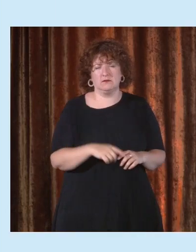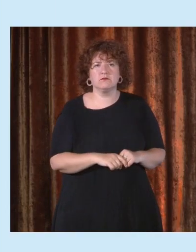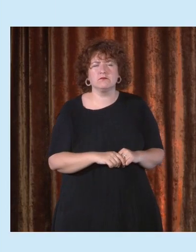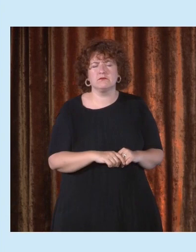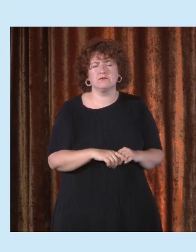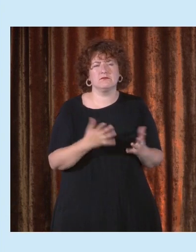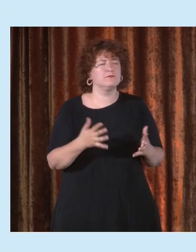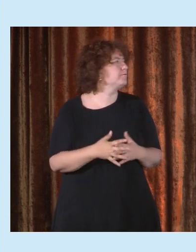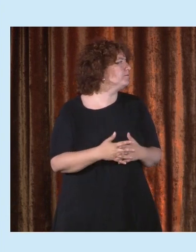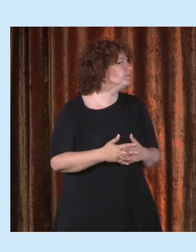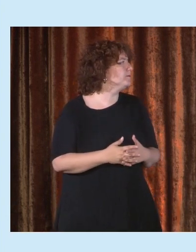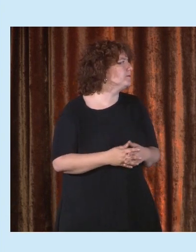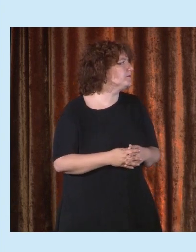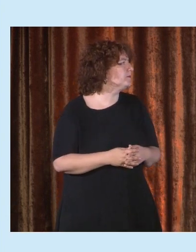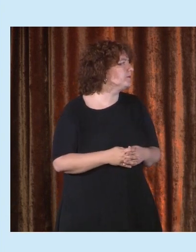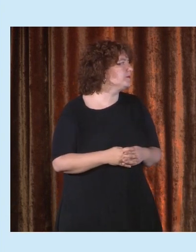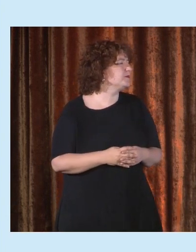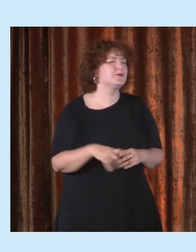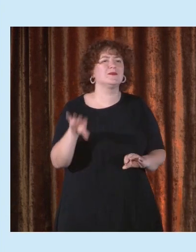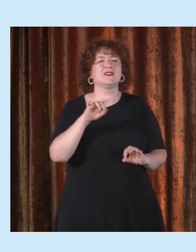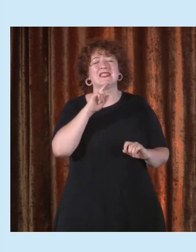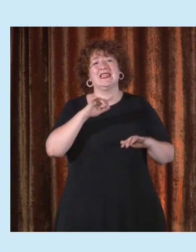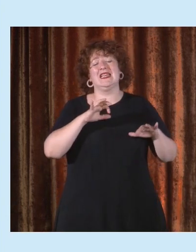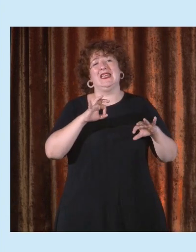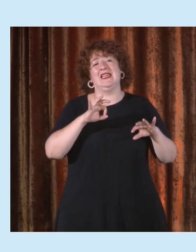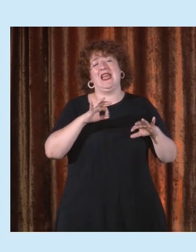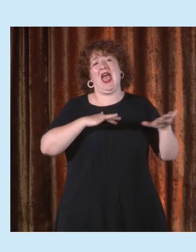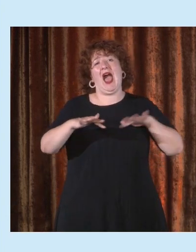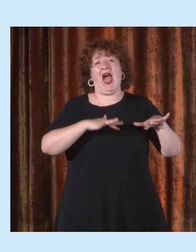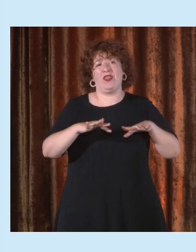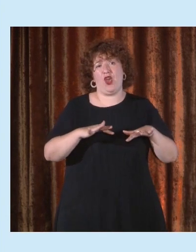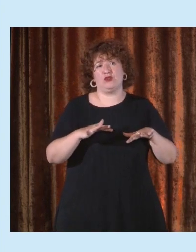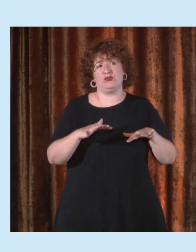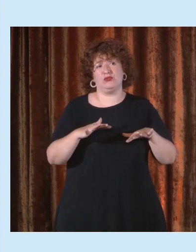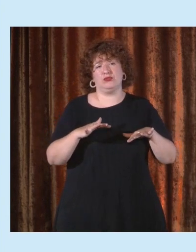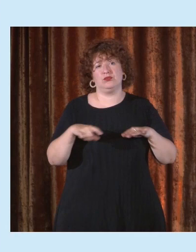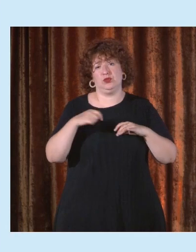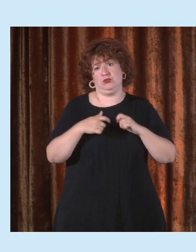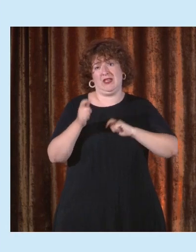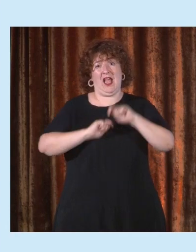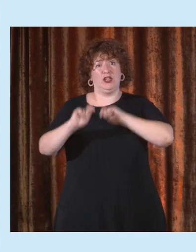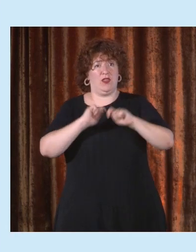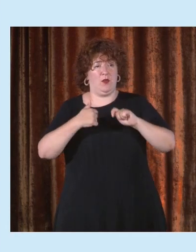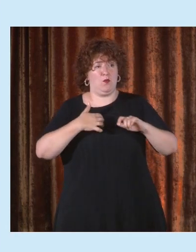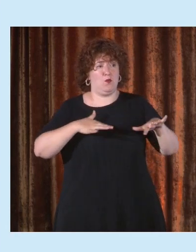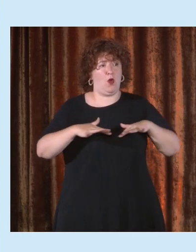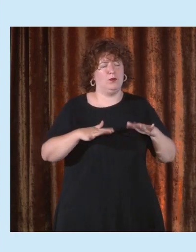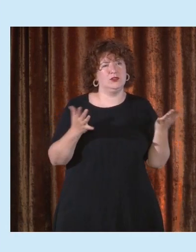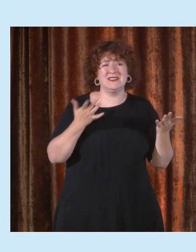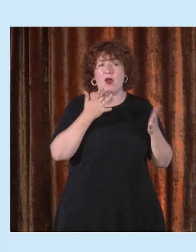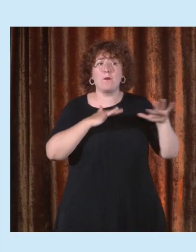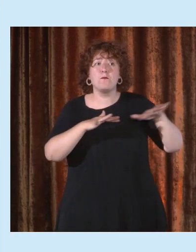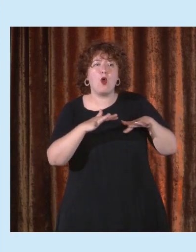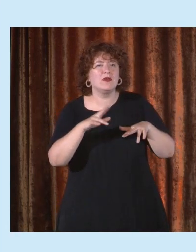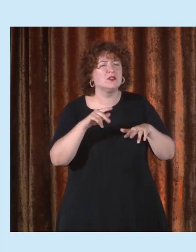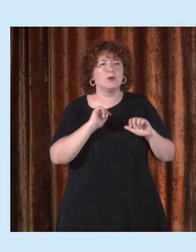En las diapositivas vais a ver que estamos hablando de líneas de acción y nosotros somos un movimiento asociativo. Entonces, todos los